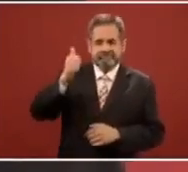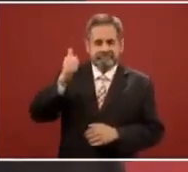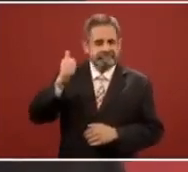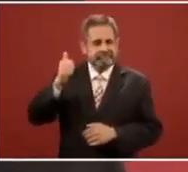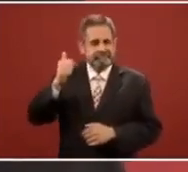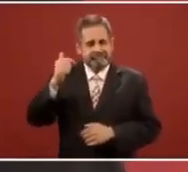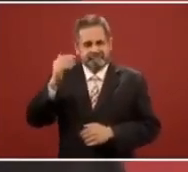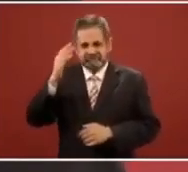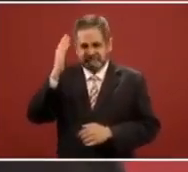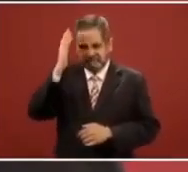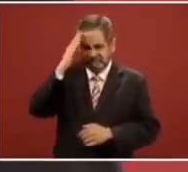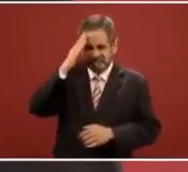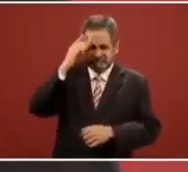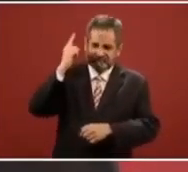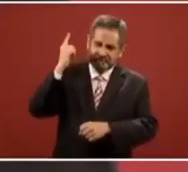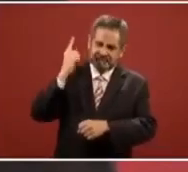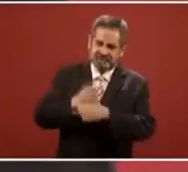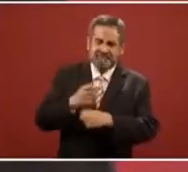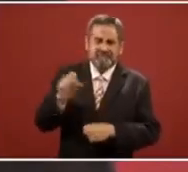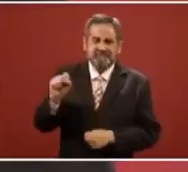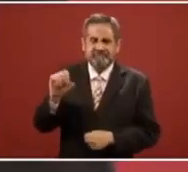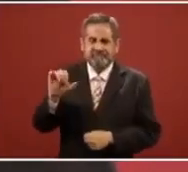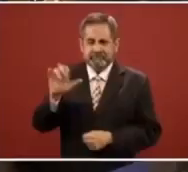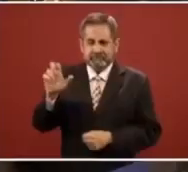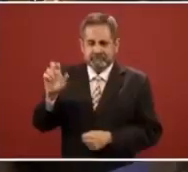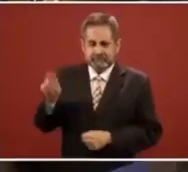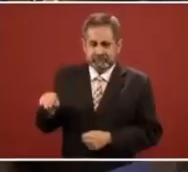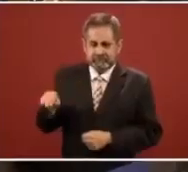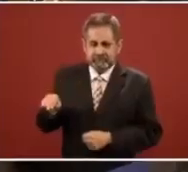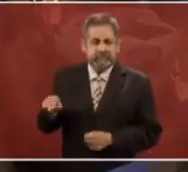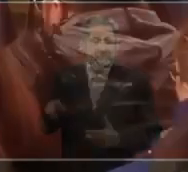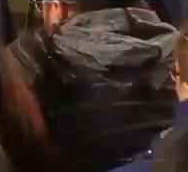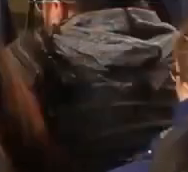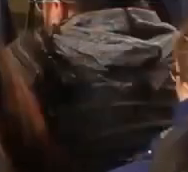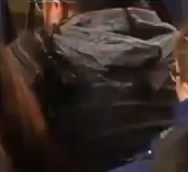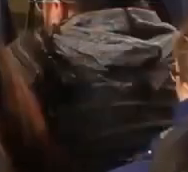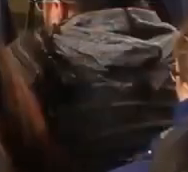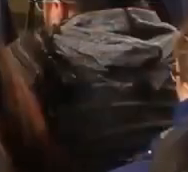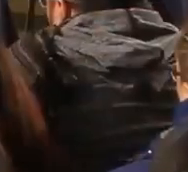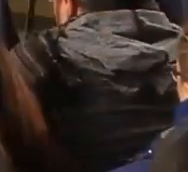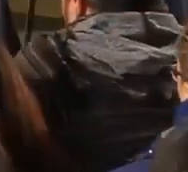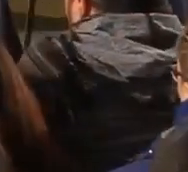a la Suprema Corte de Justicia y